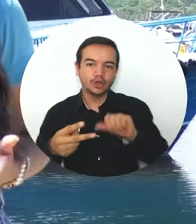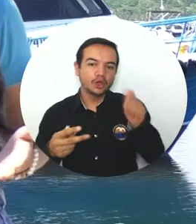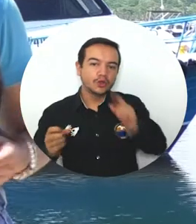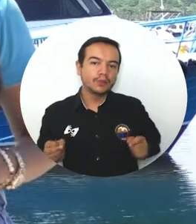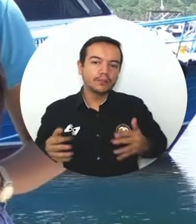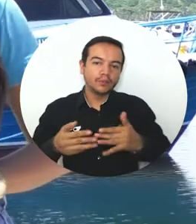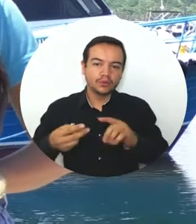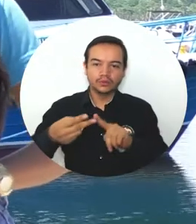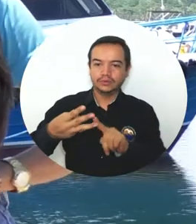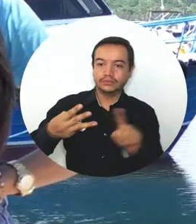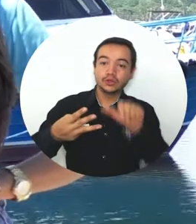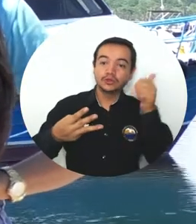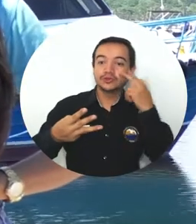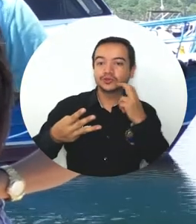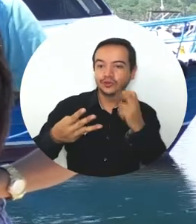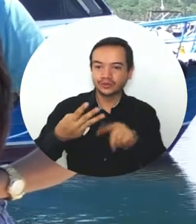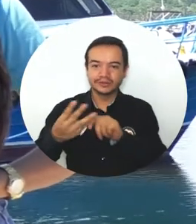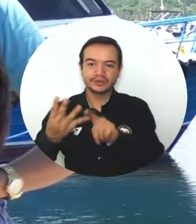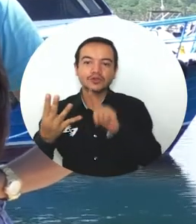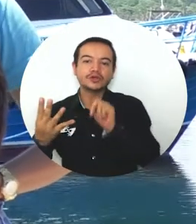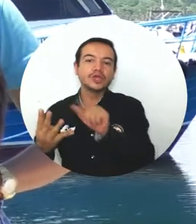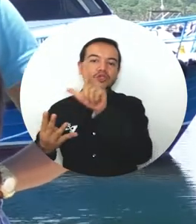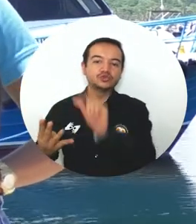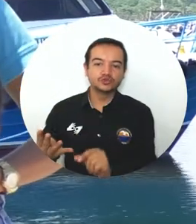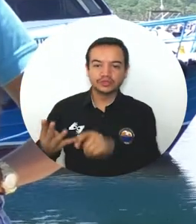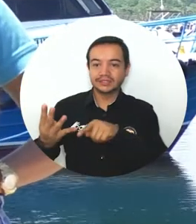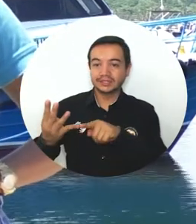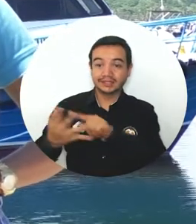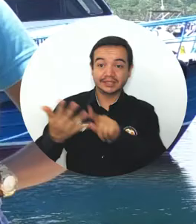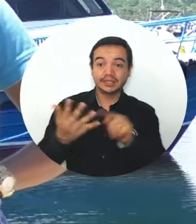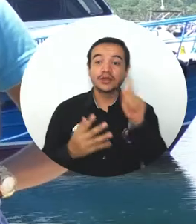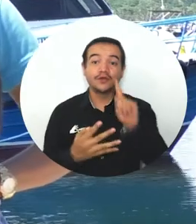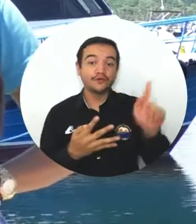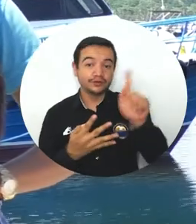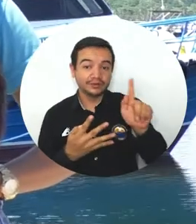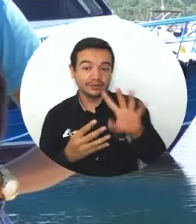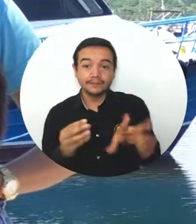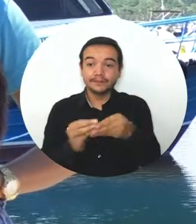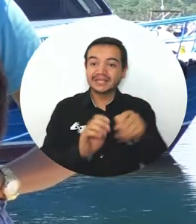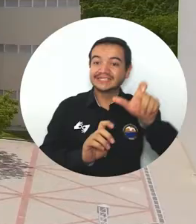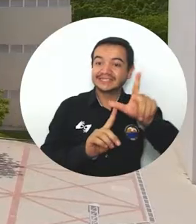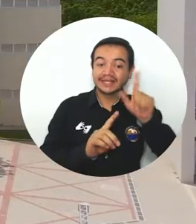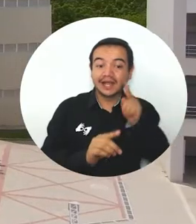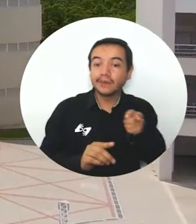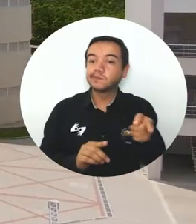Putumayo, Río Iro, Chocó, Coveñas en Sucre, así como Fundación y Ciénaga Magdalena.